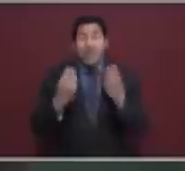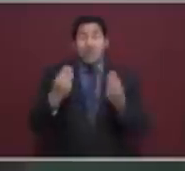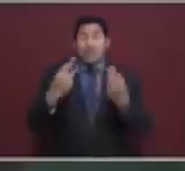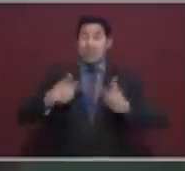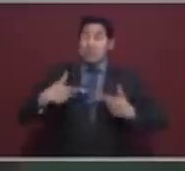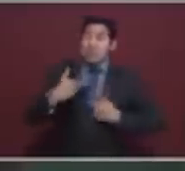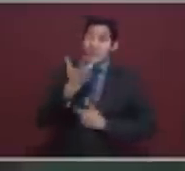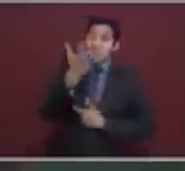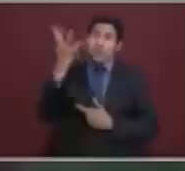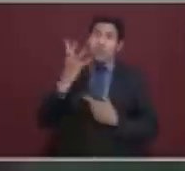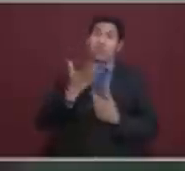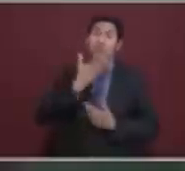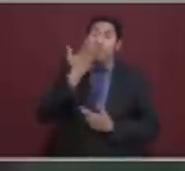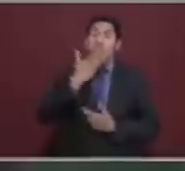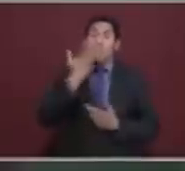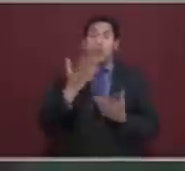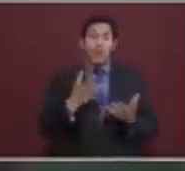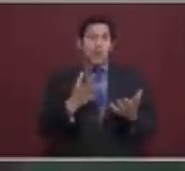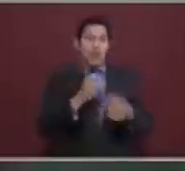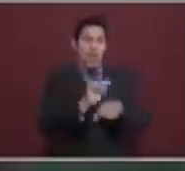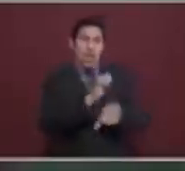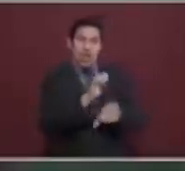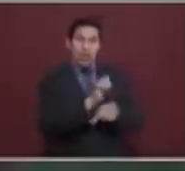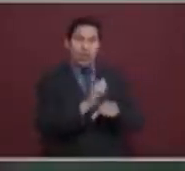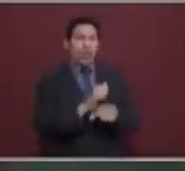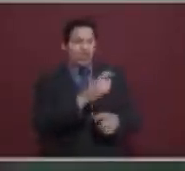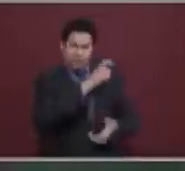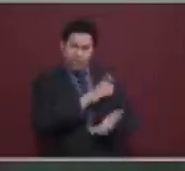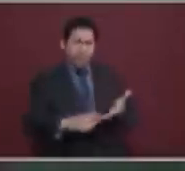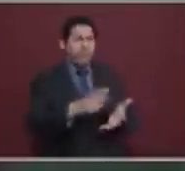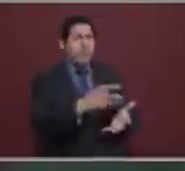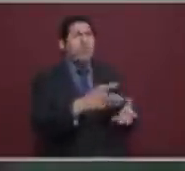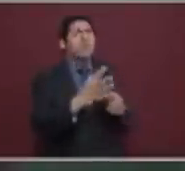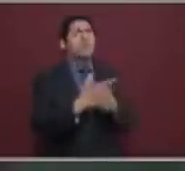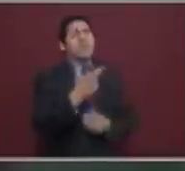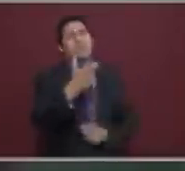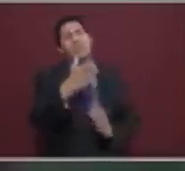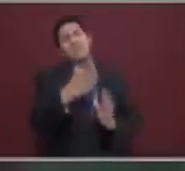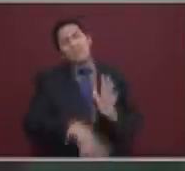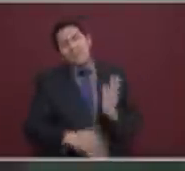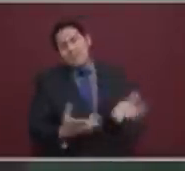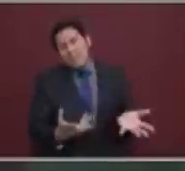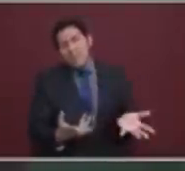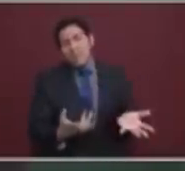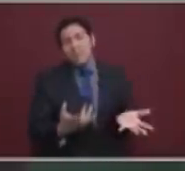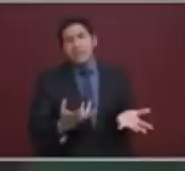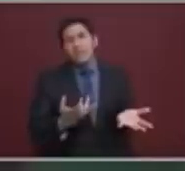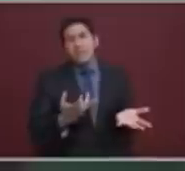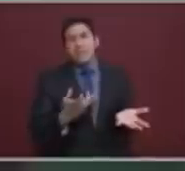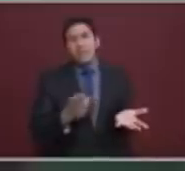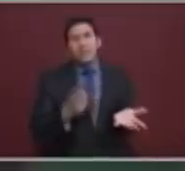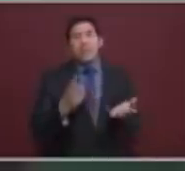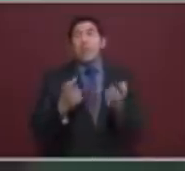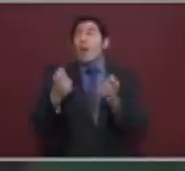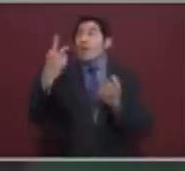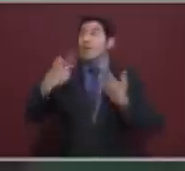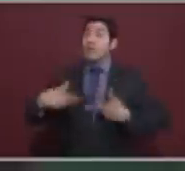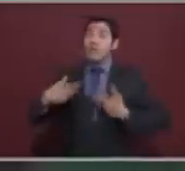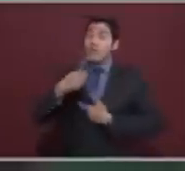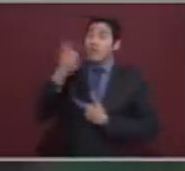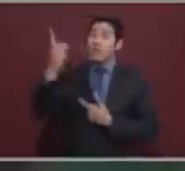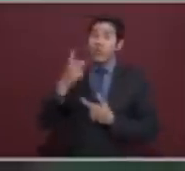por el precio se ayudan no podrían comprar carros